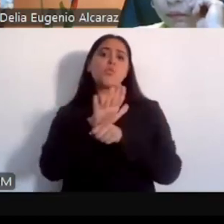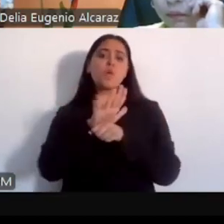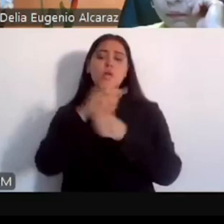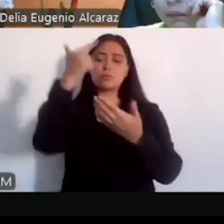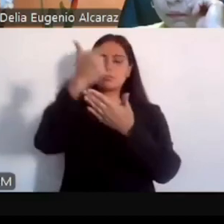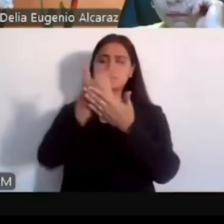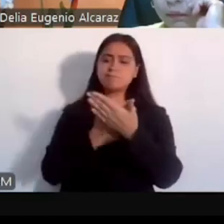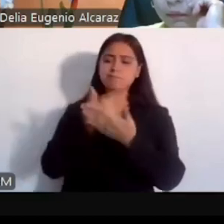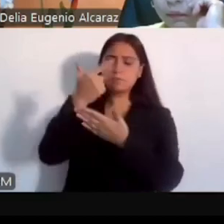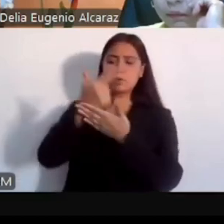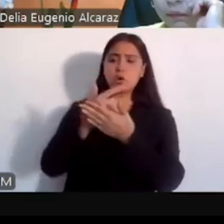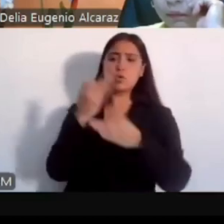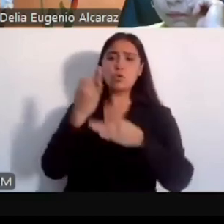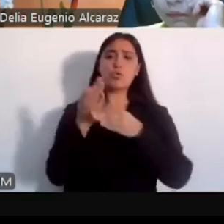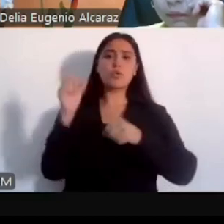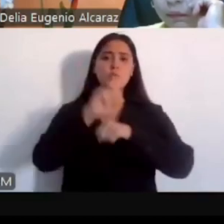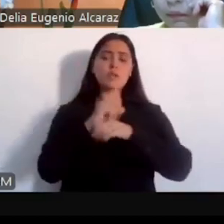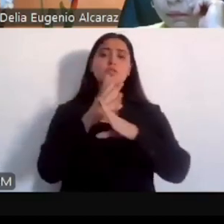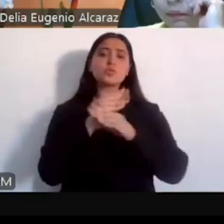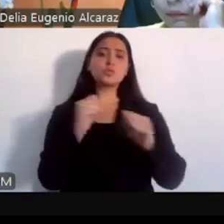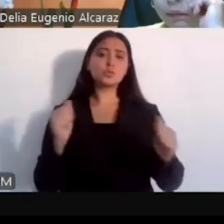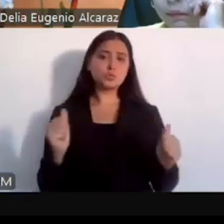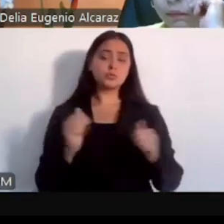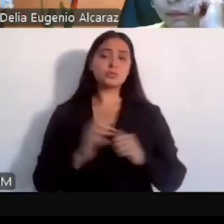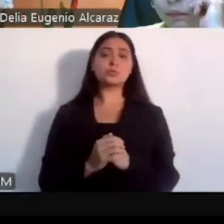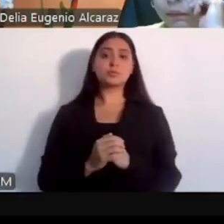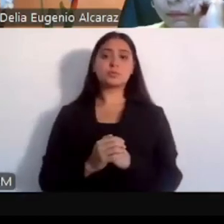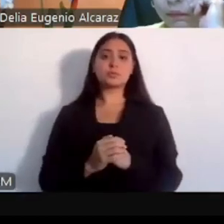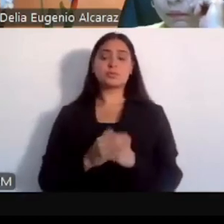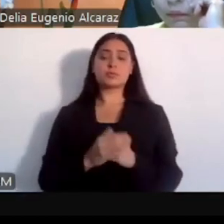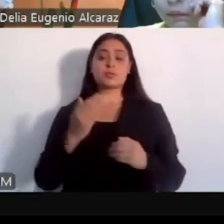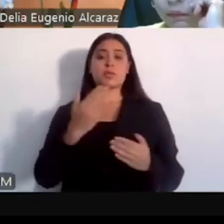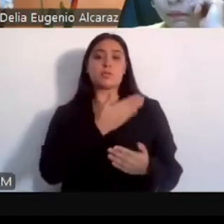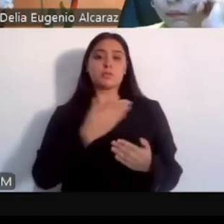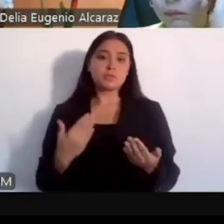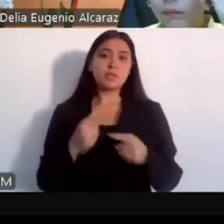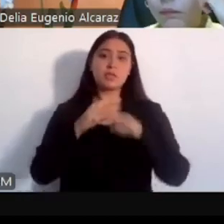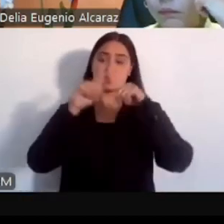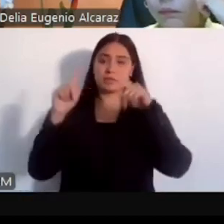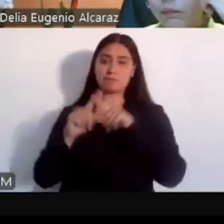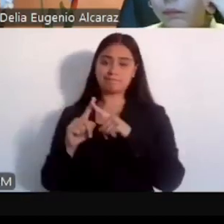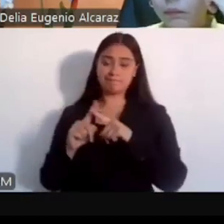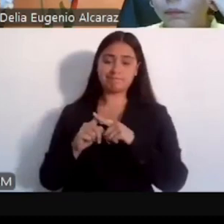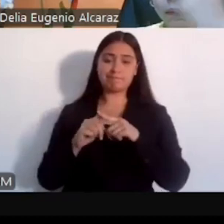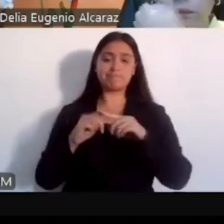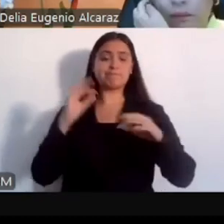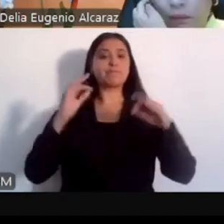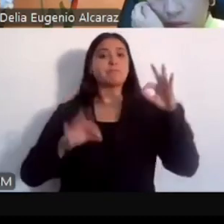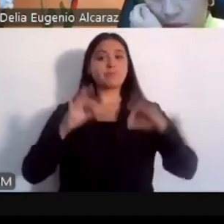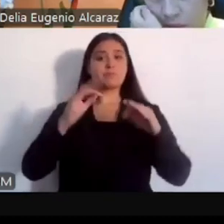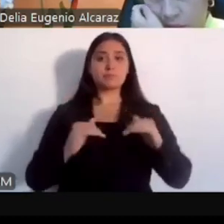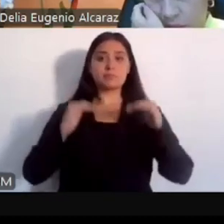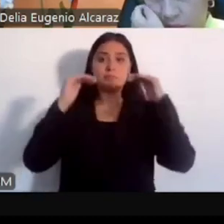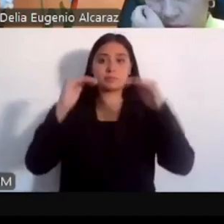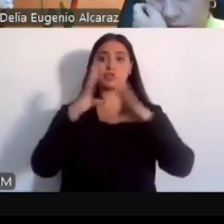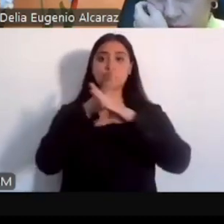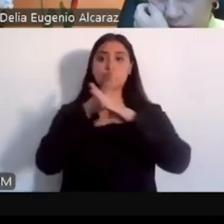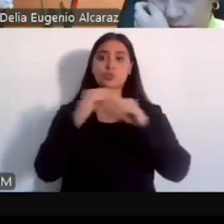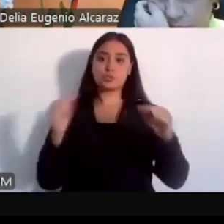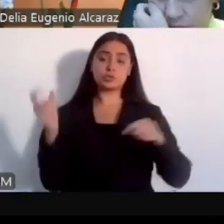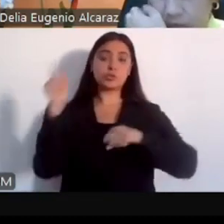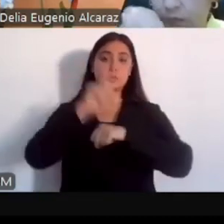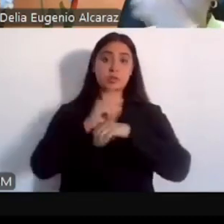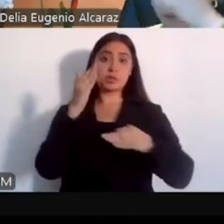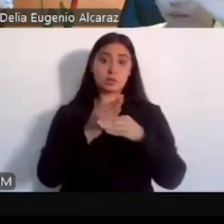resolver el día de hoy magistrada presidentea magistradas magistrados los asuntos listados para analizar y resolver en la presente sesión